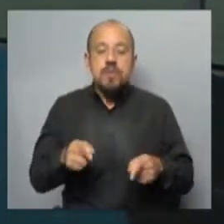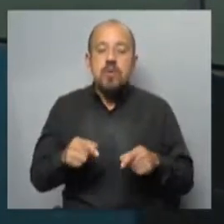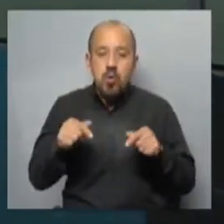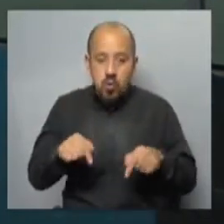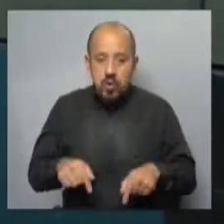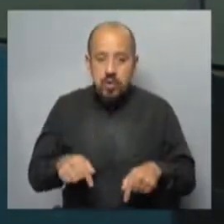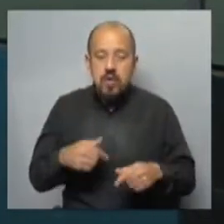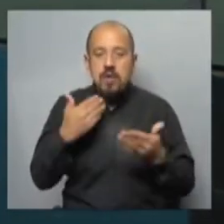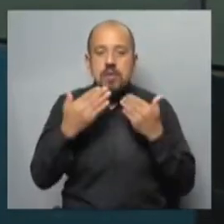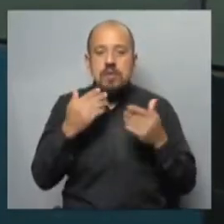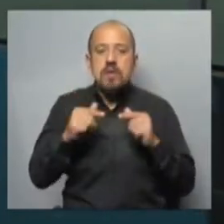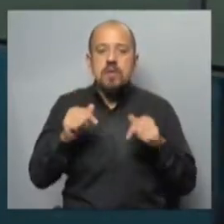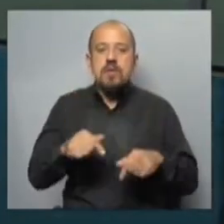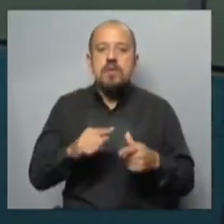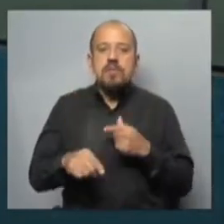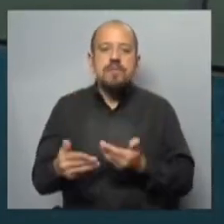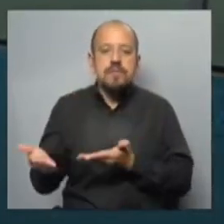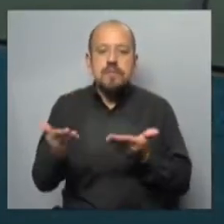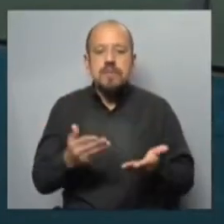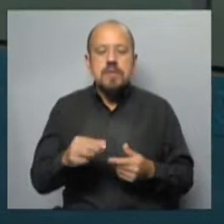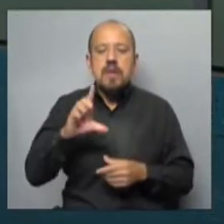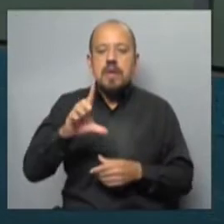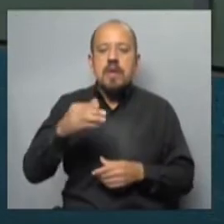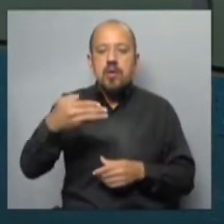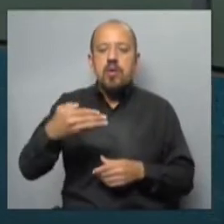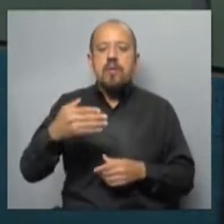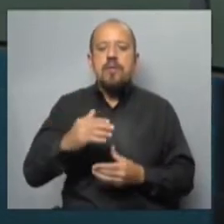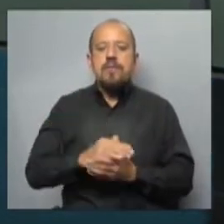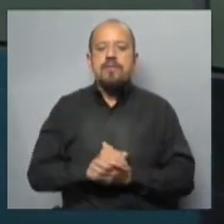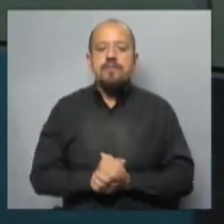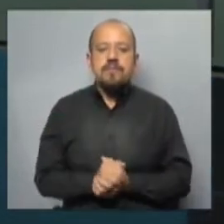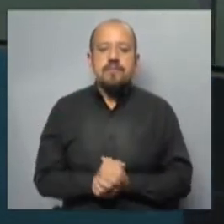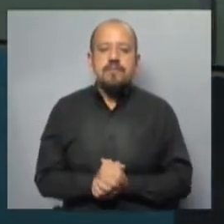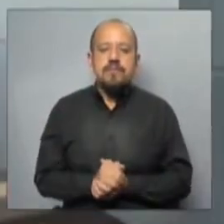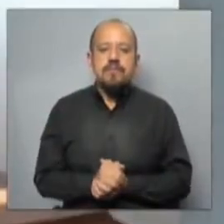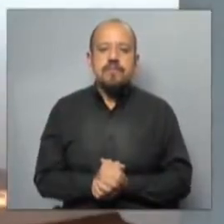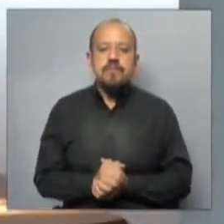estaremos hablando de esta noche bienvenidas bienvenidos así comienza la dove